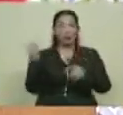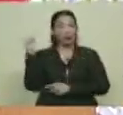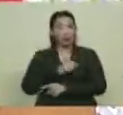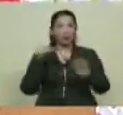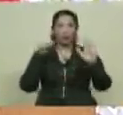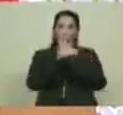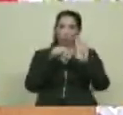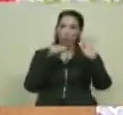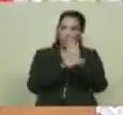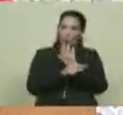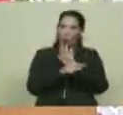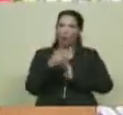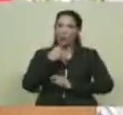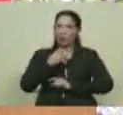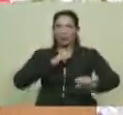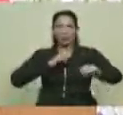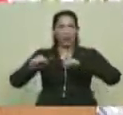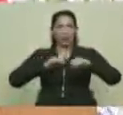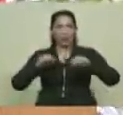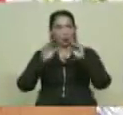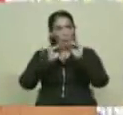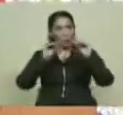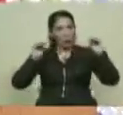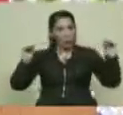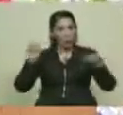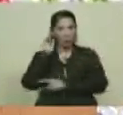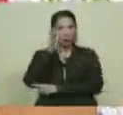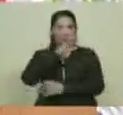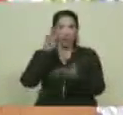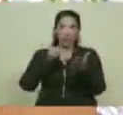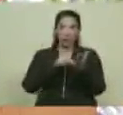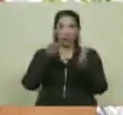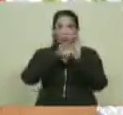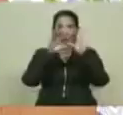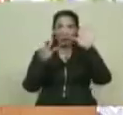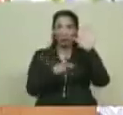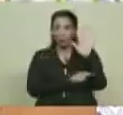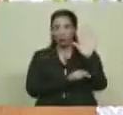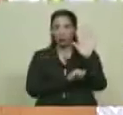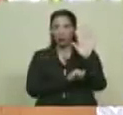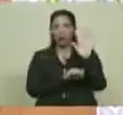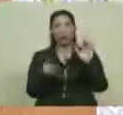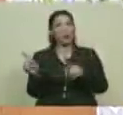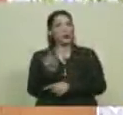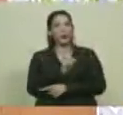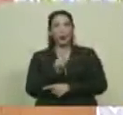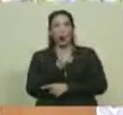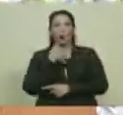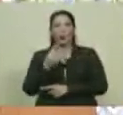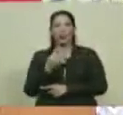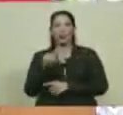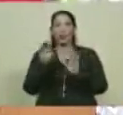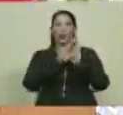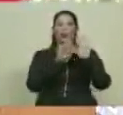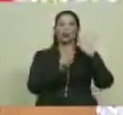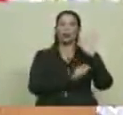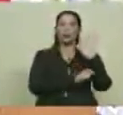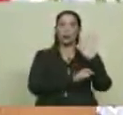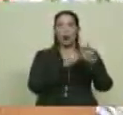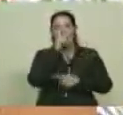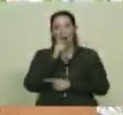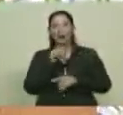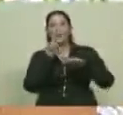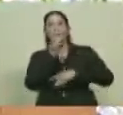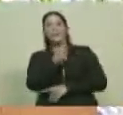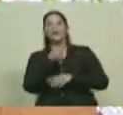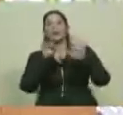los mecanismos para llamar a una Asamblea Nacional Constituyente, no como la del 61, que no prevía ningún mecanismo para su